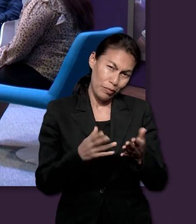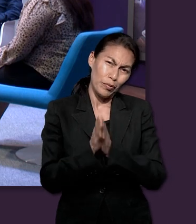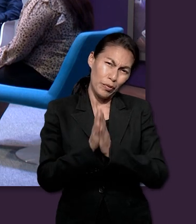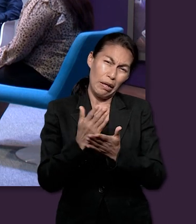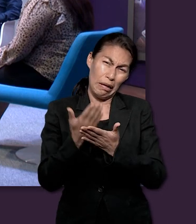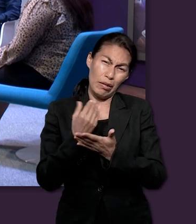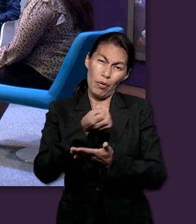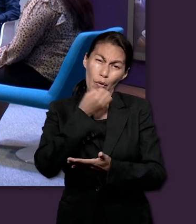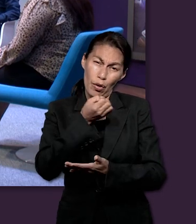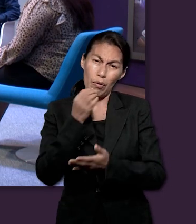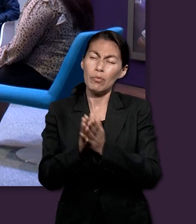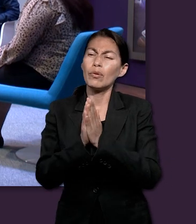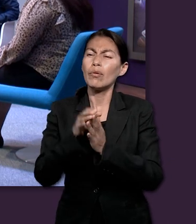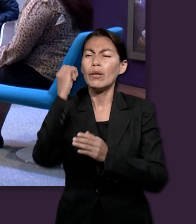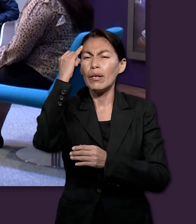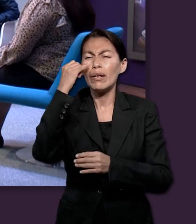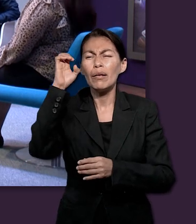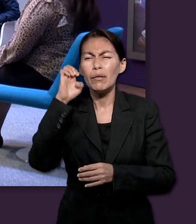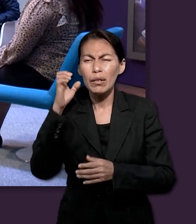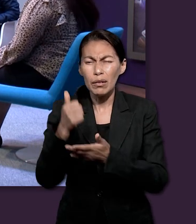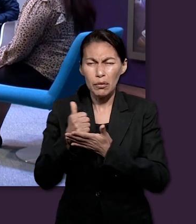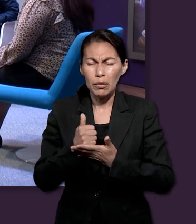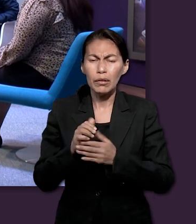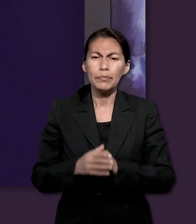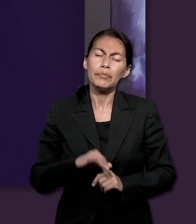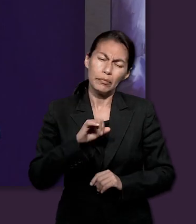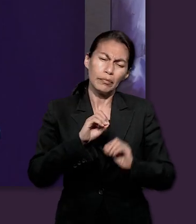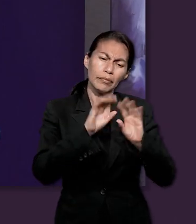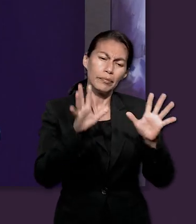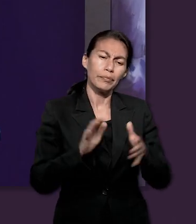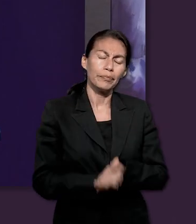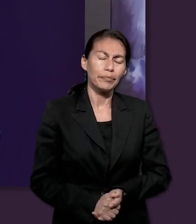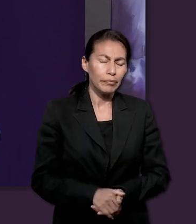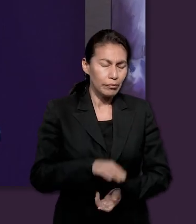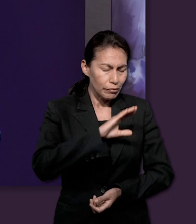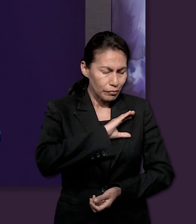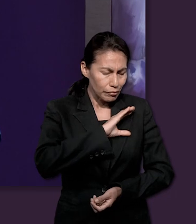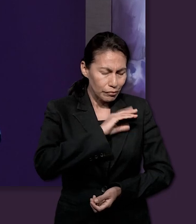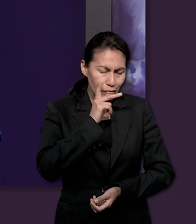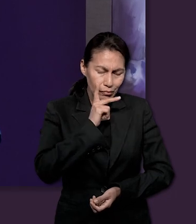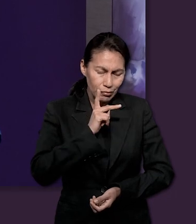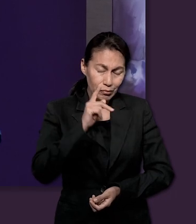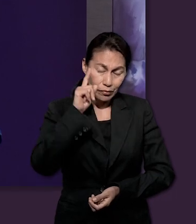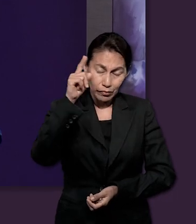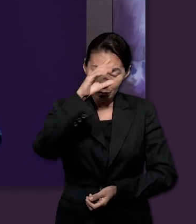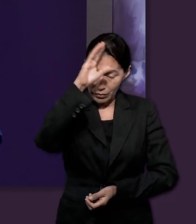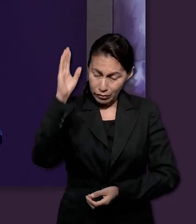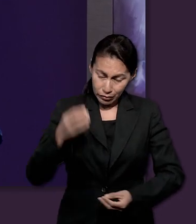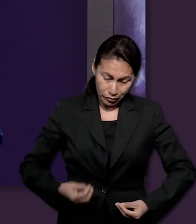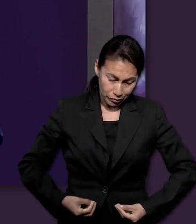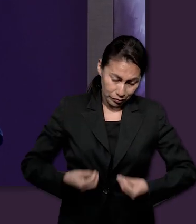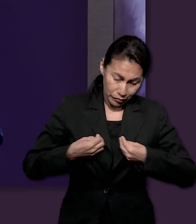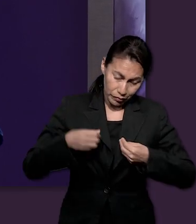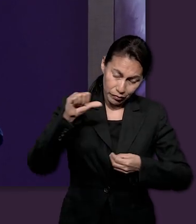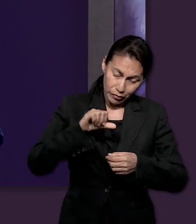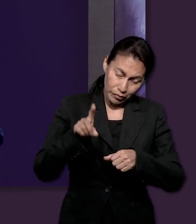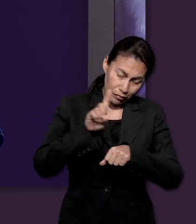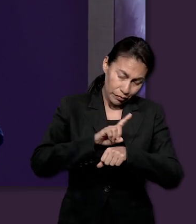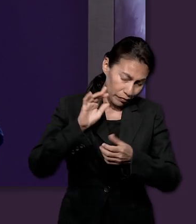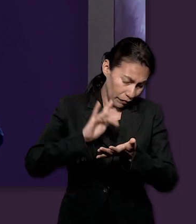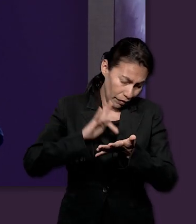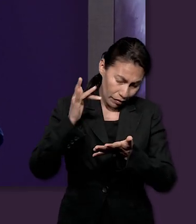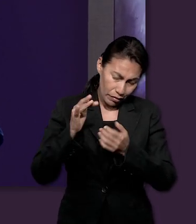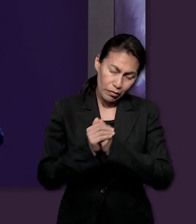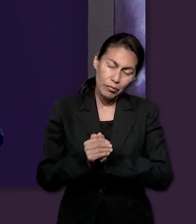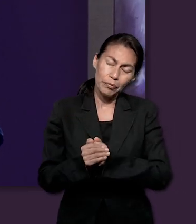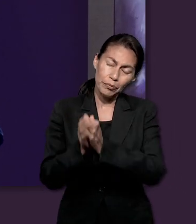vamos a orar. ¿Nos ayudas, Jaime? Claro que sí. Oremos. Querido Padre que moras en los cielos, gracias por este día. Te